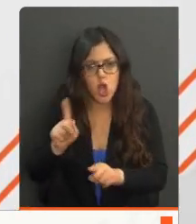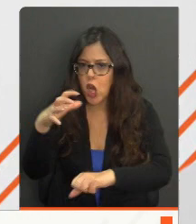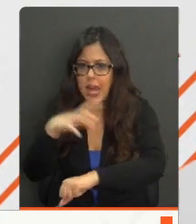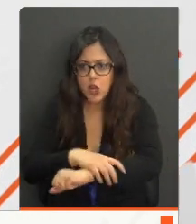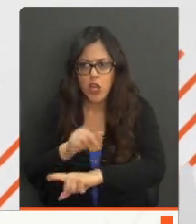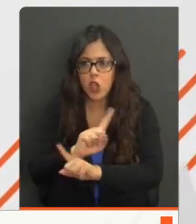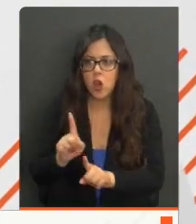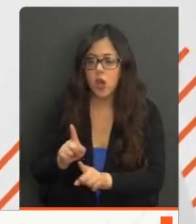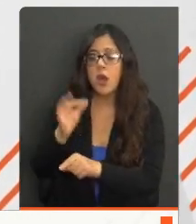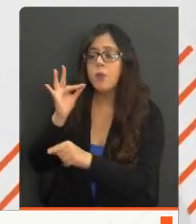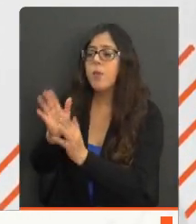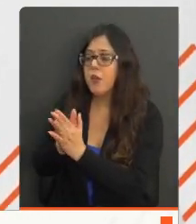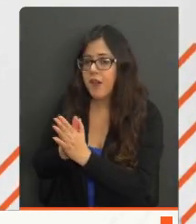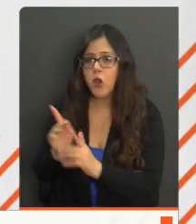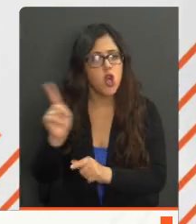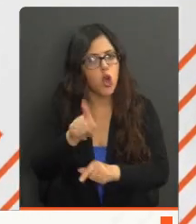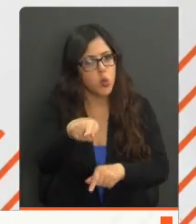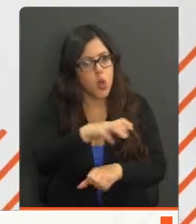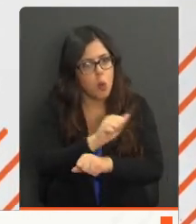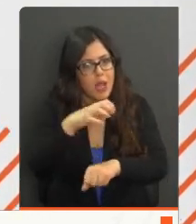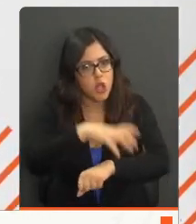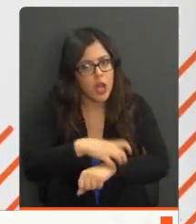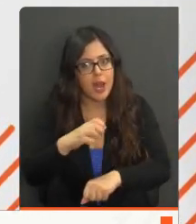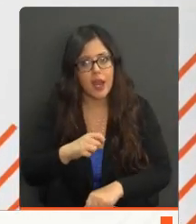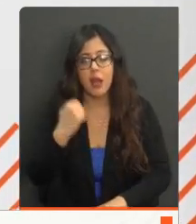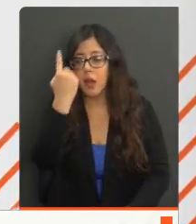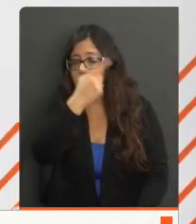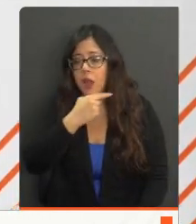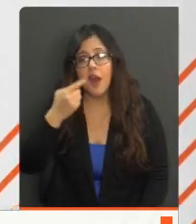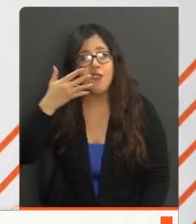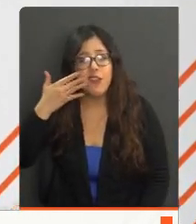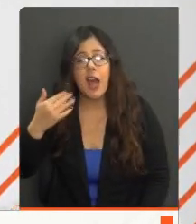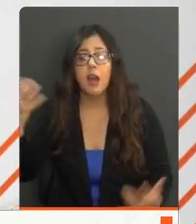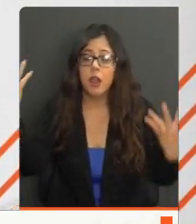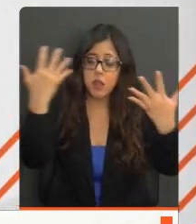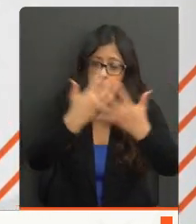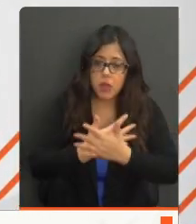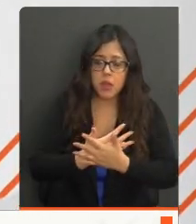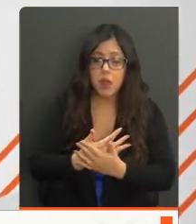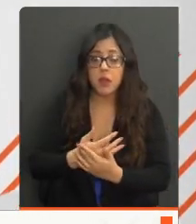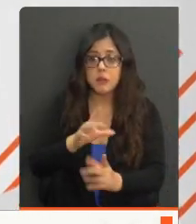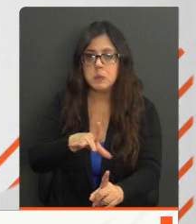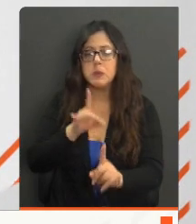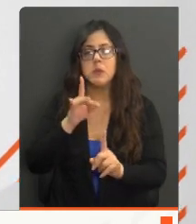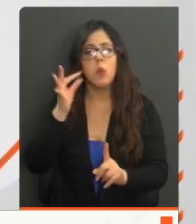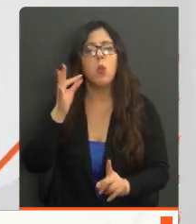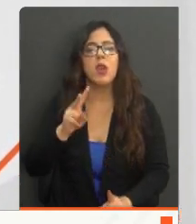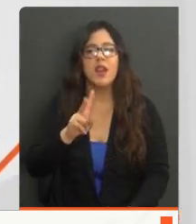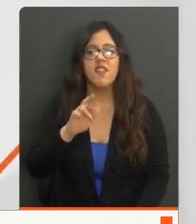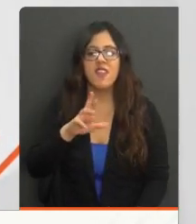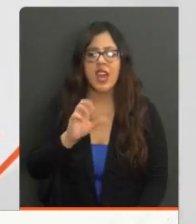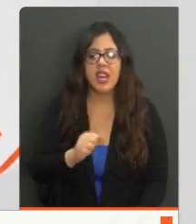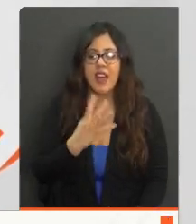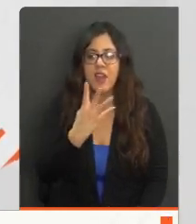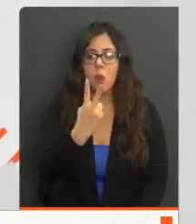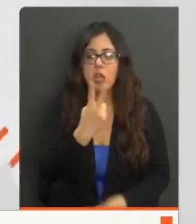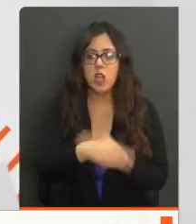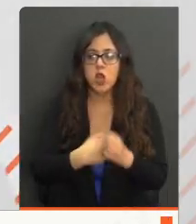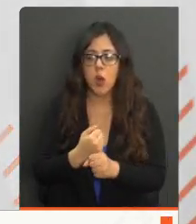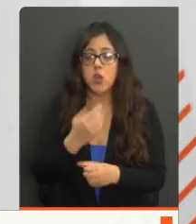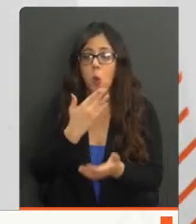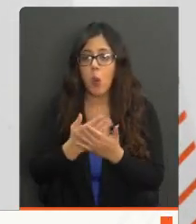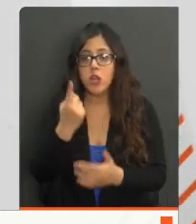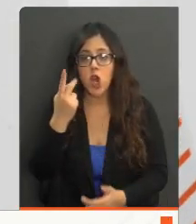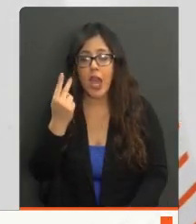es válida y un tanto confundida así fue encontrada viera ribera de 42 años este 11 de mayo